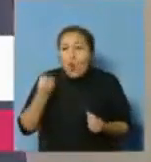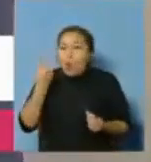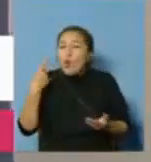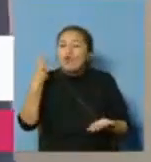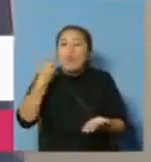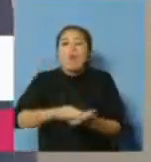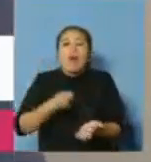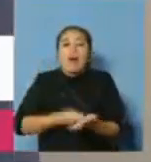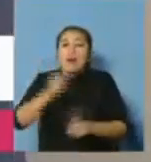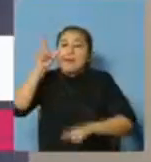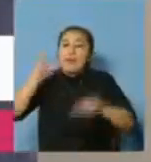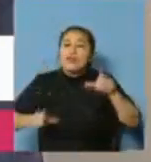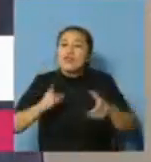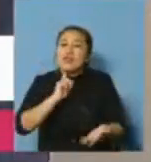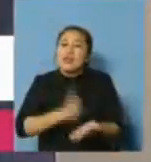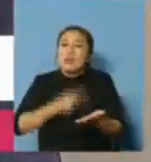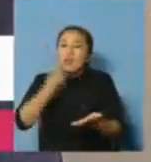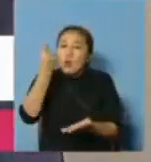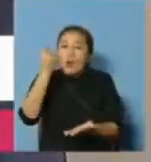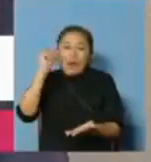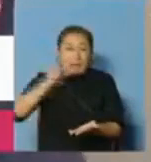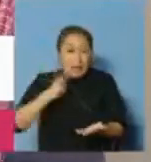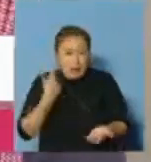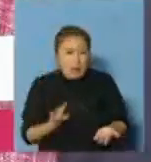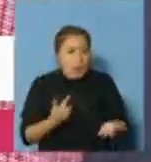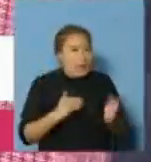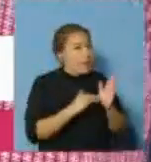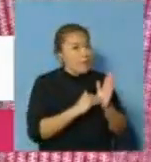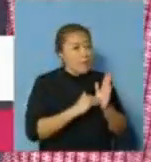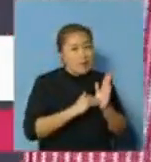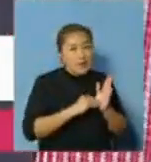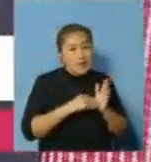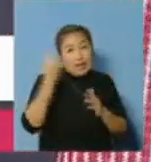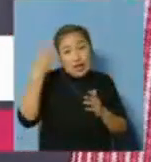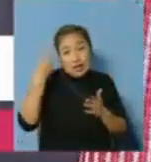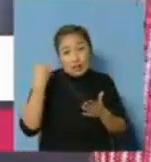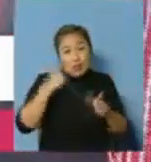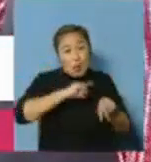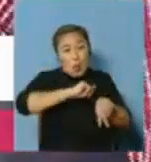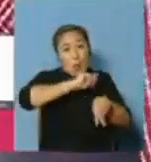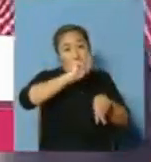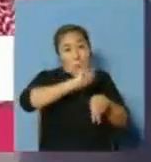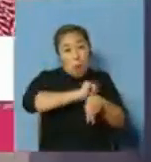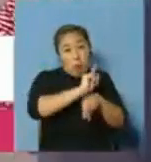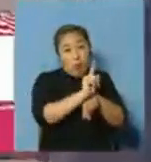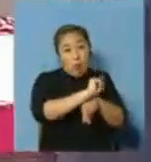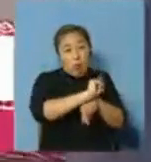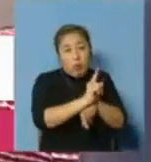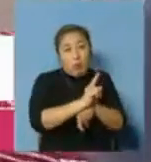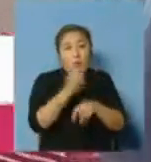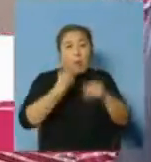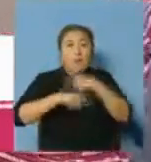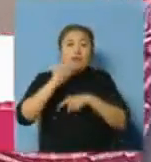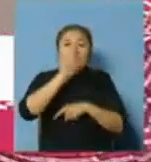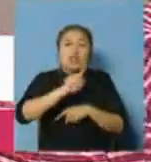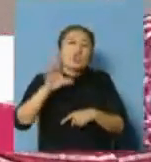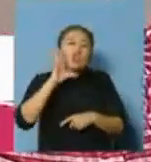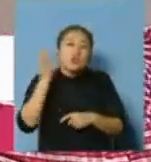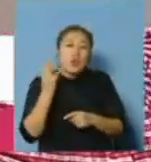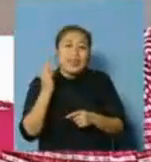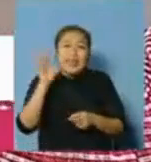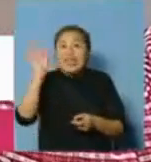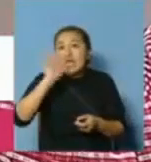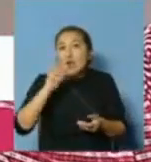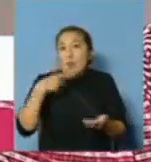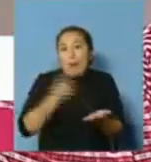pagaba a alguien que tenía las tarifas dependía del consumo cuando el consumo era de menos de 150 prácticamente tenían cero de